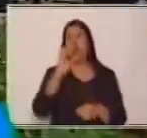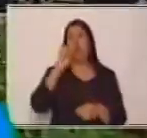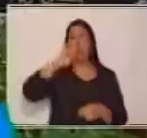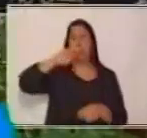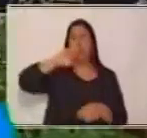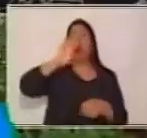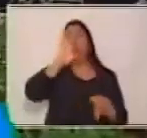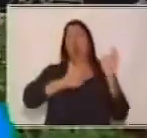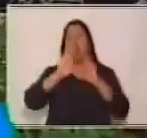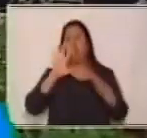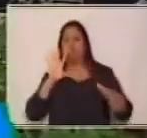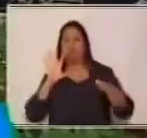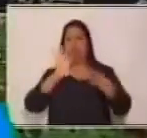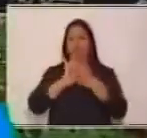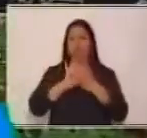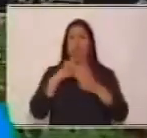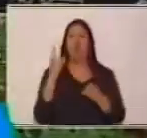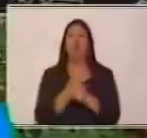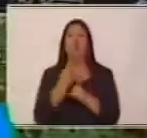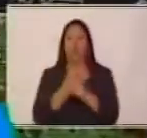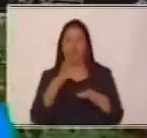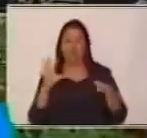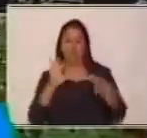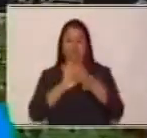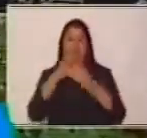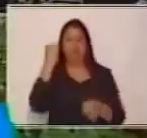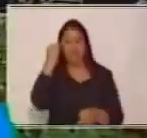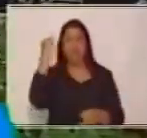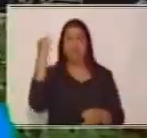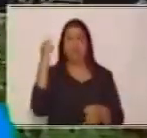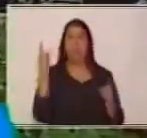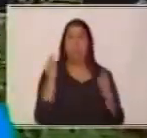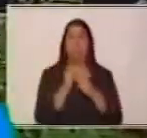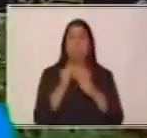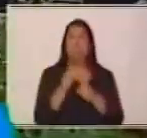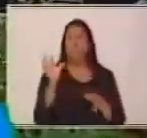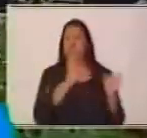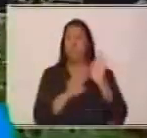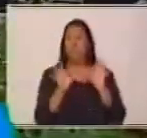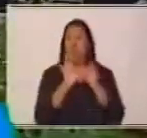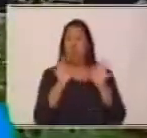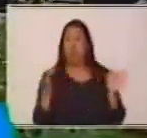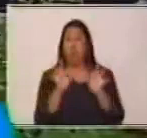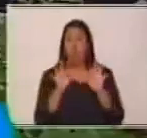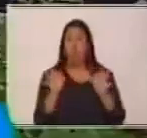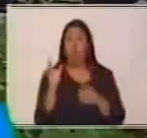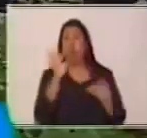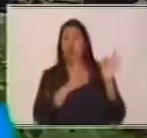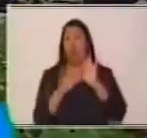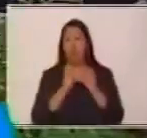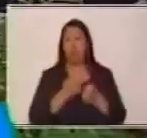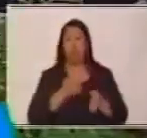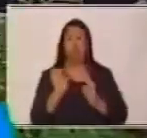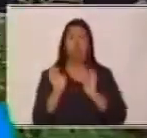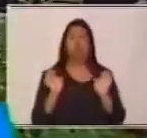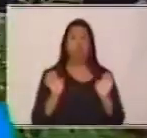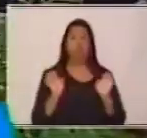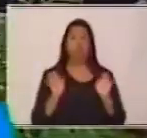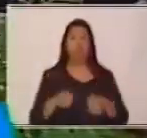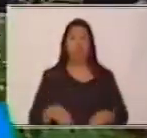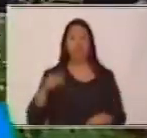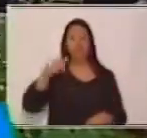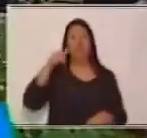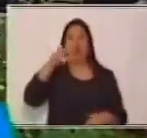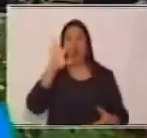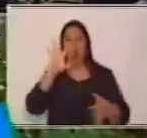ideas, palabras u oraciones u expresiones. Acá vamos a utilizar las